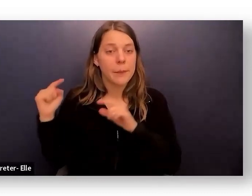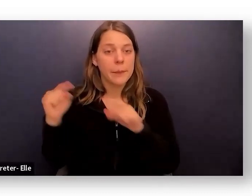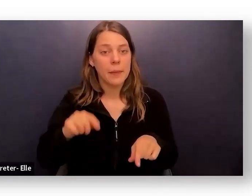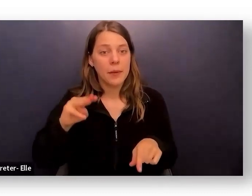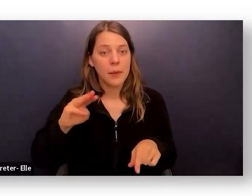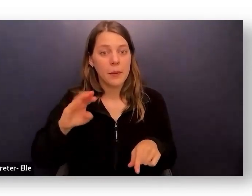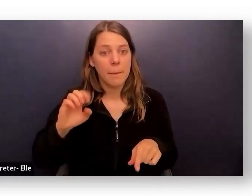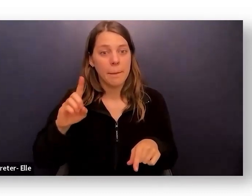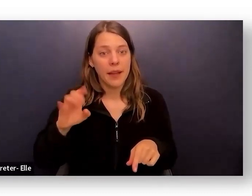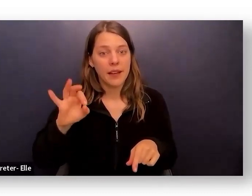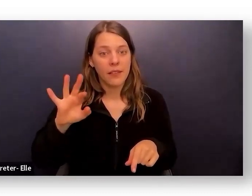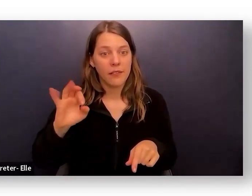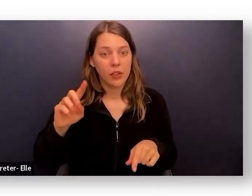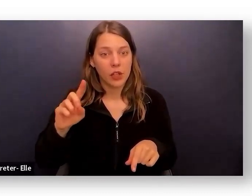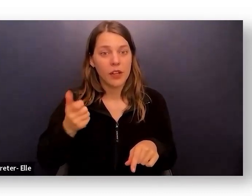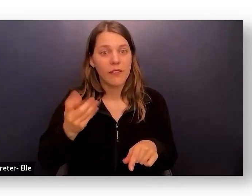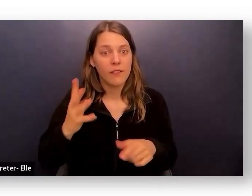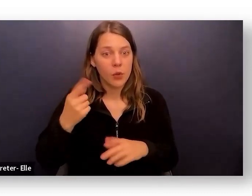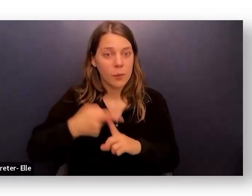de